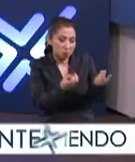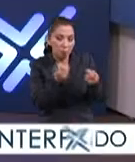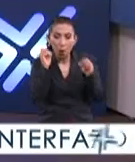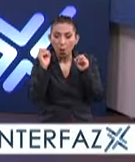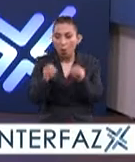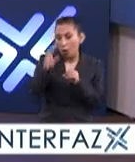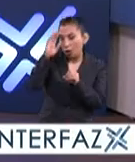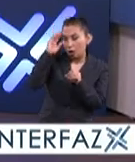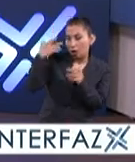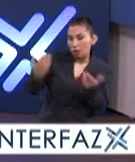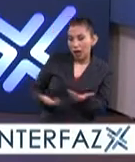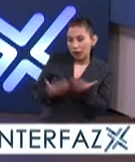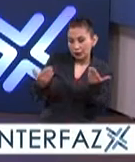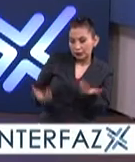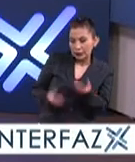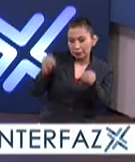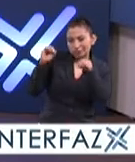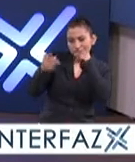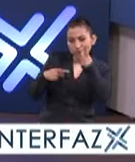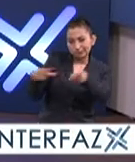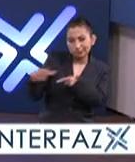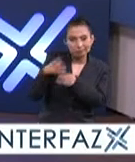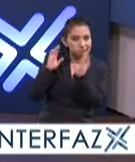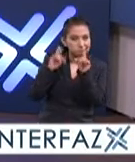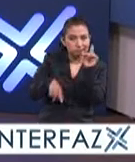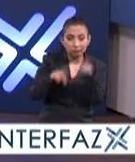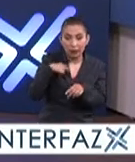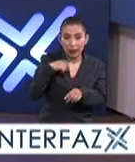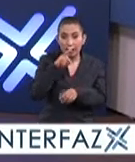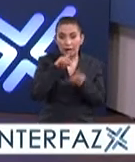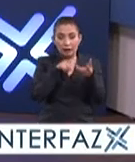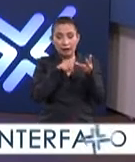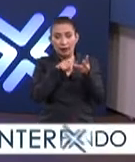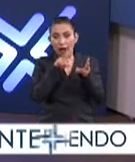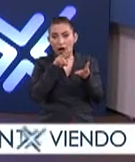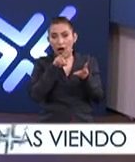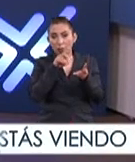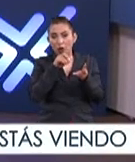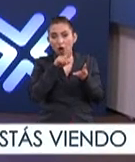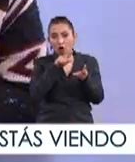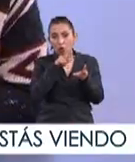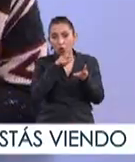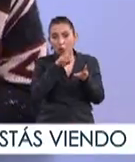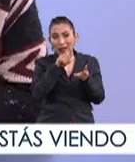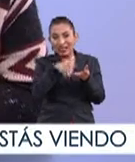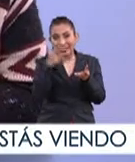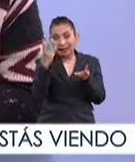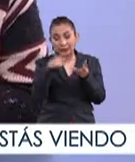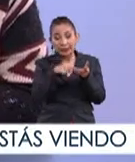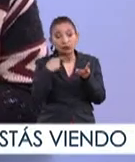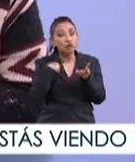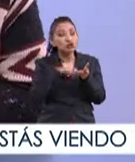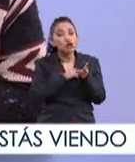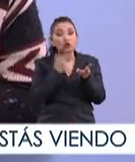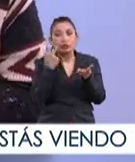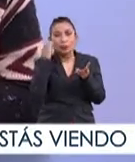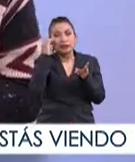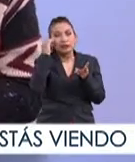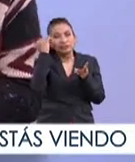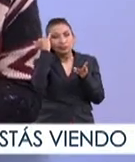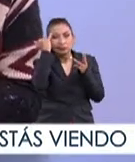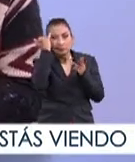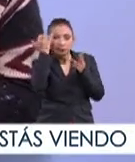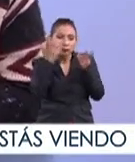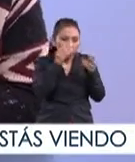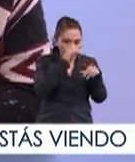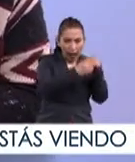desde piezas de danza, etc. Y el volumen 3 nuestro deseo, ahorita estamos como